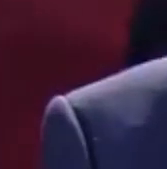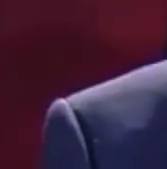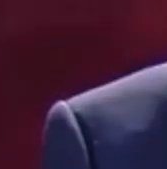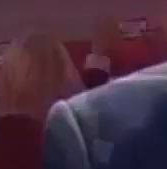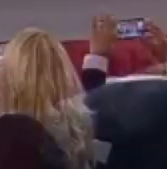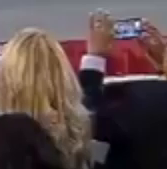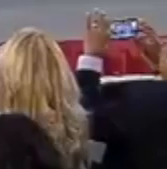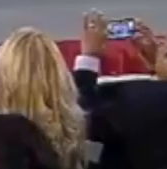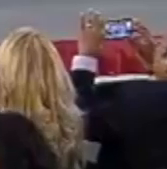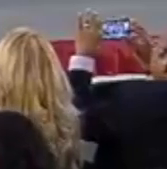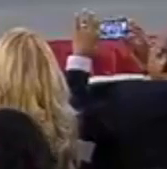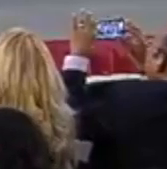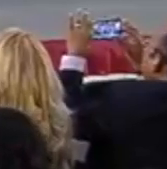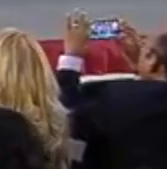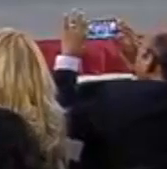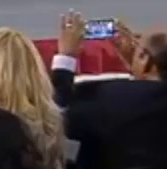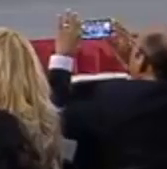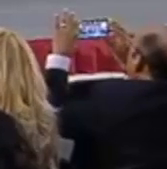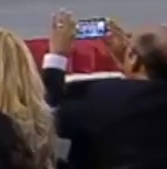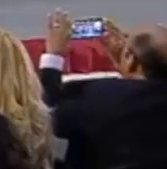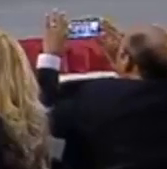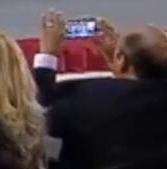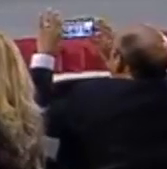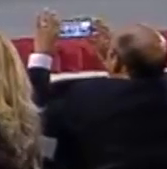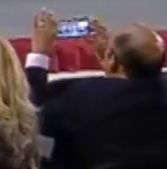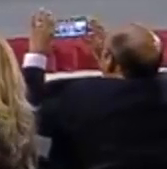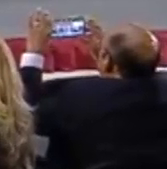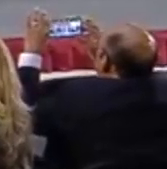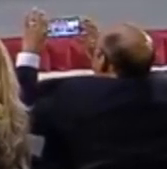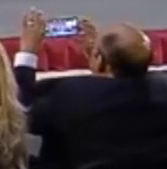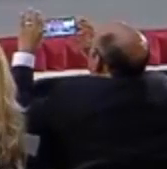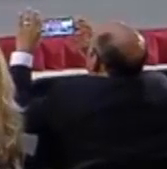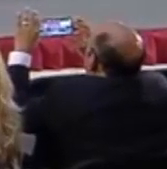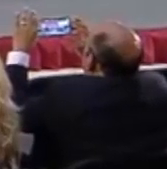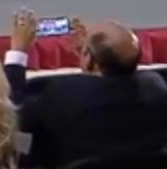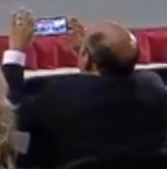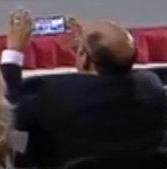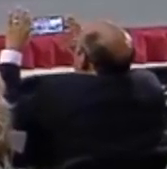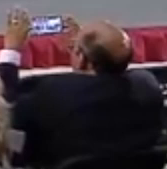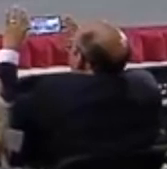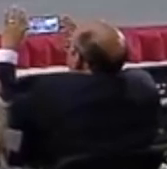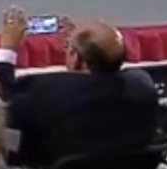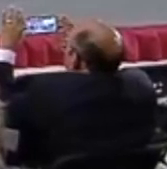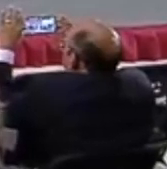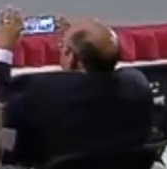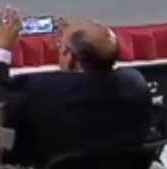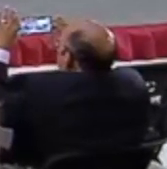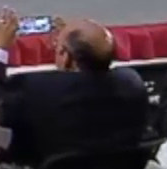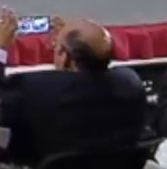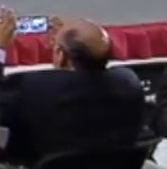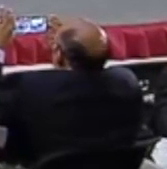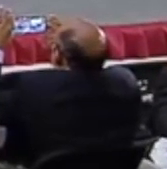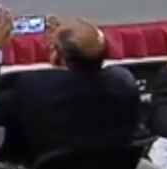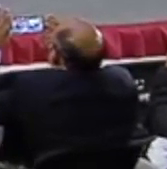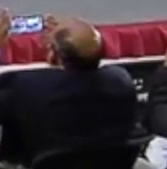Pudiéramos morir en las cantinas y nunca lo lograríamos